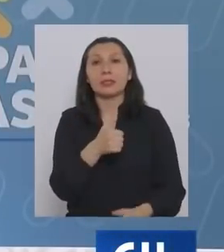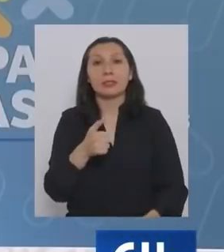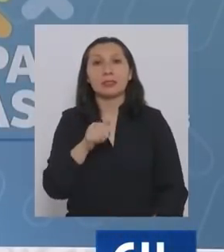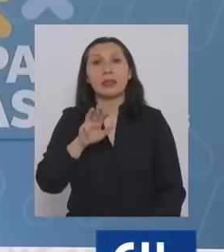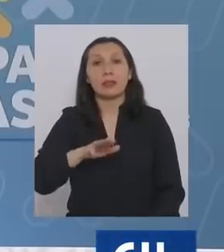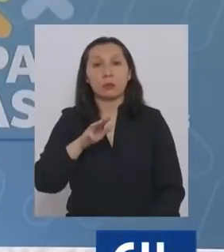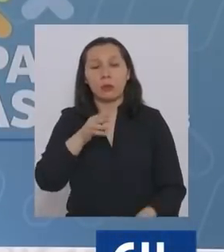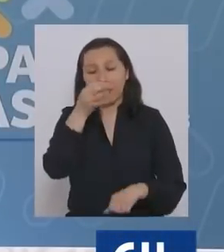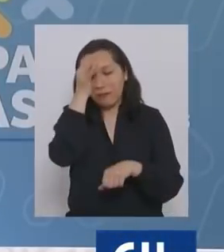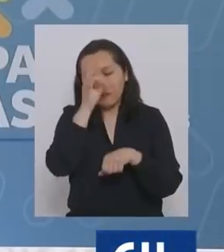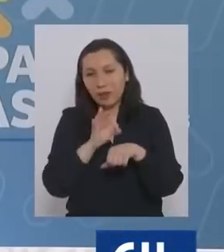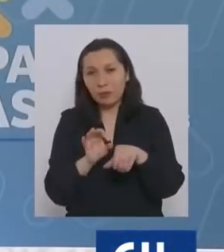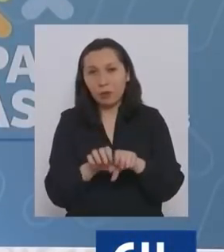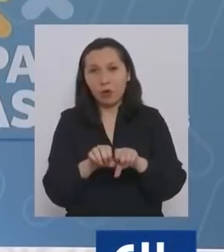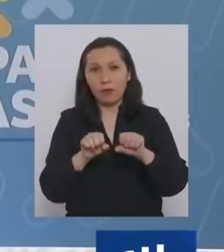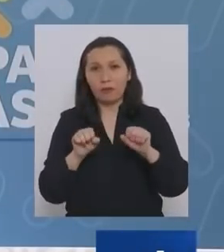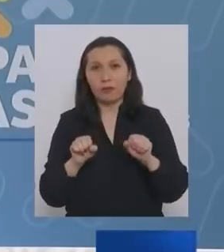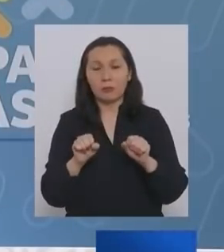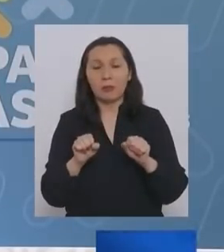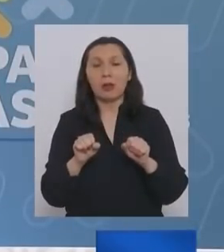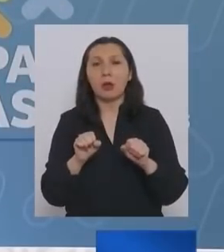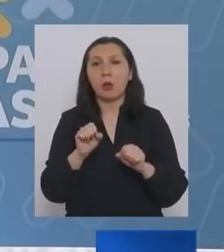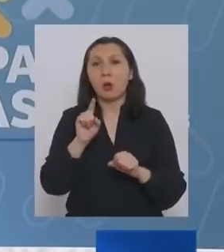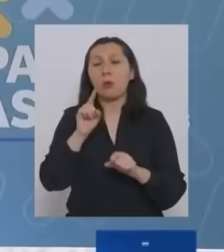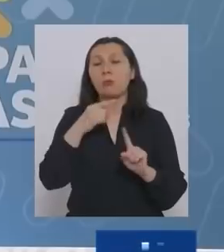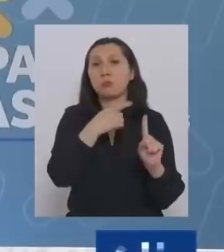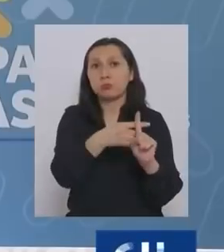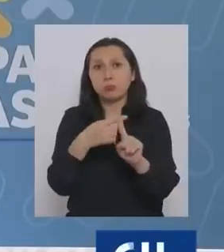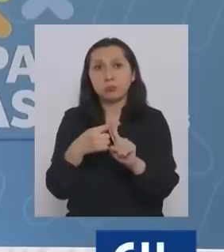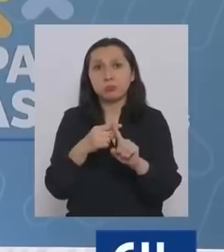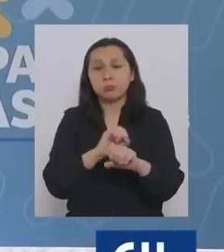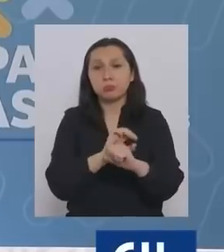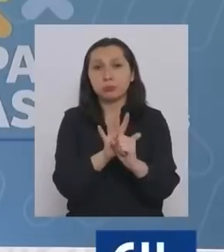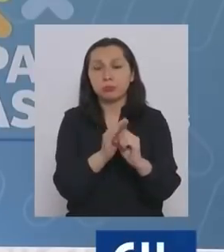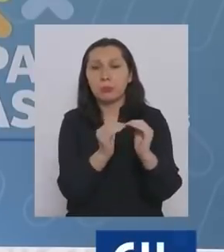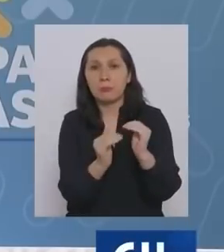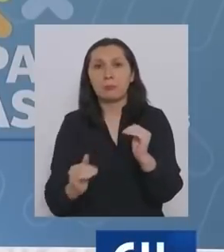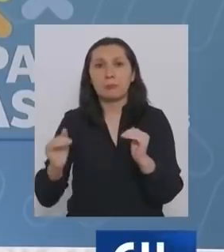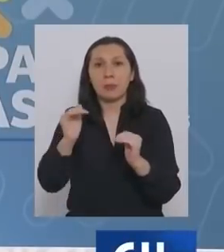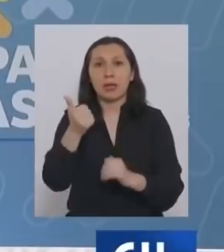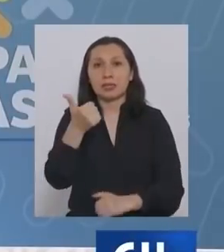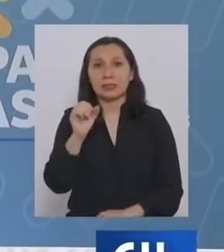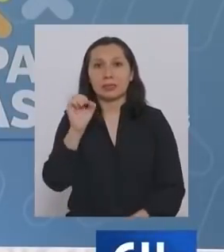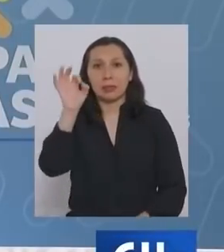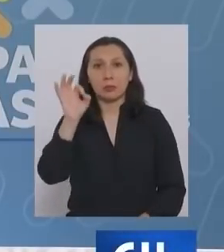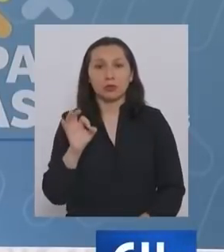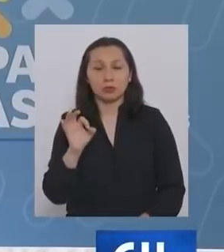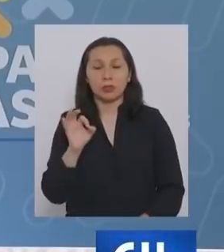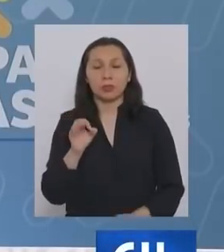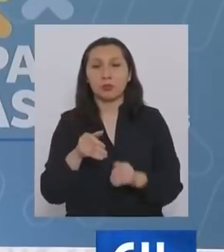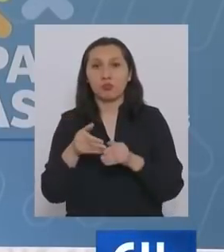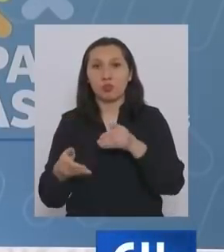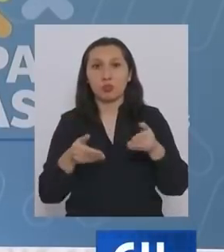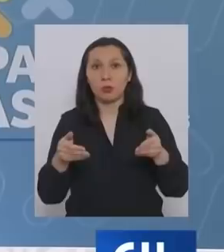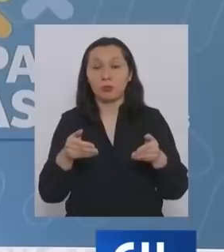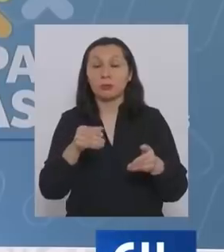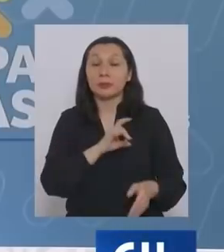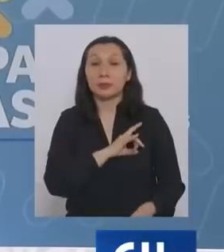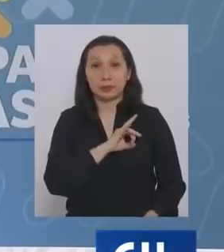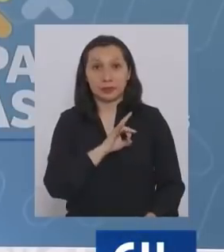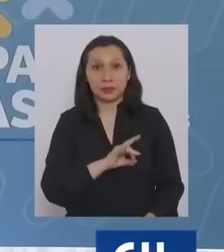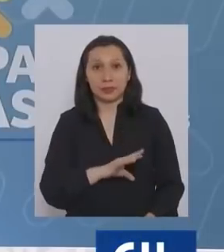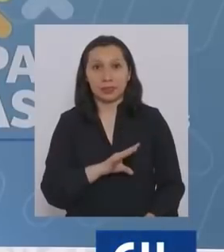73.319 nuevos casos confirmados con una positividad sobre el 60%. Nuestro